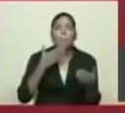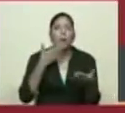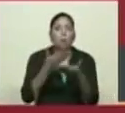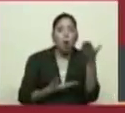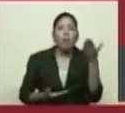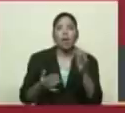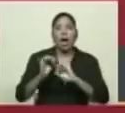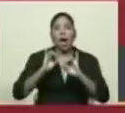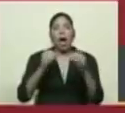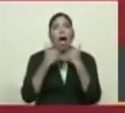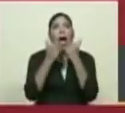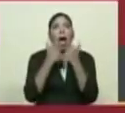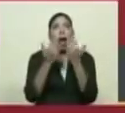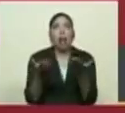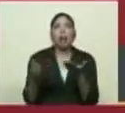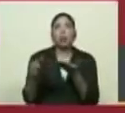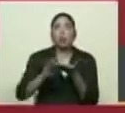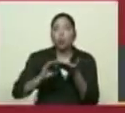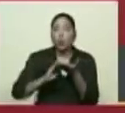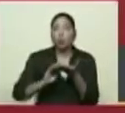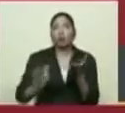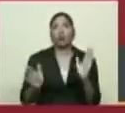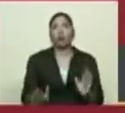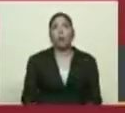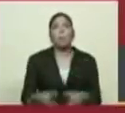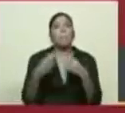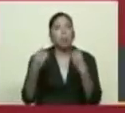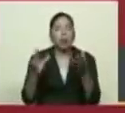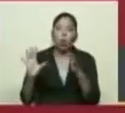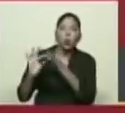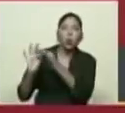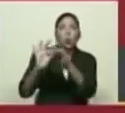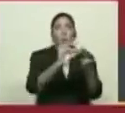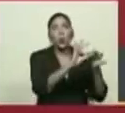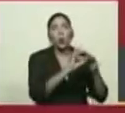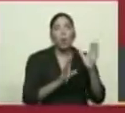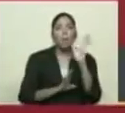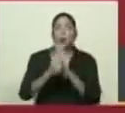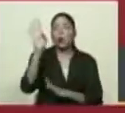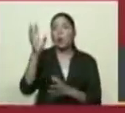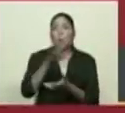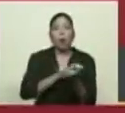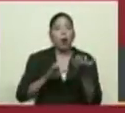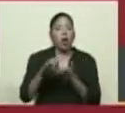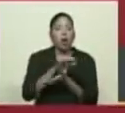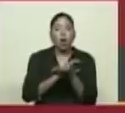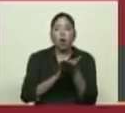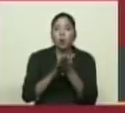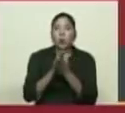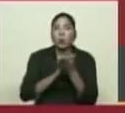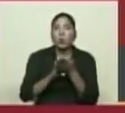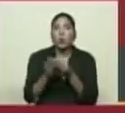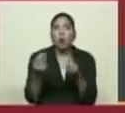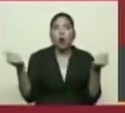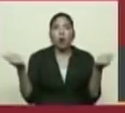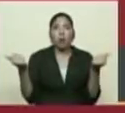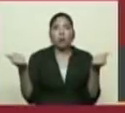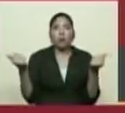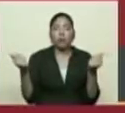para construir, para unir, para superar problemas y para la acción.